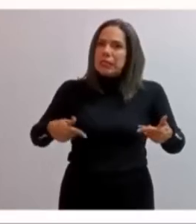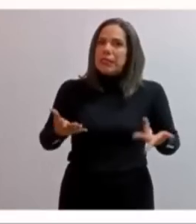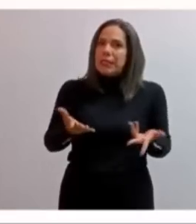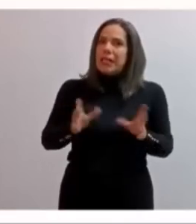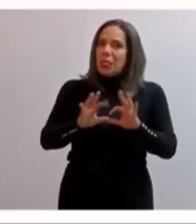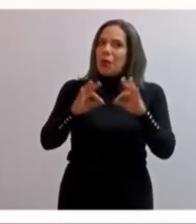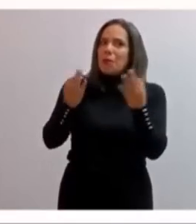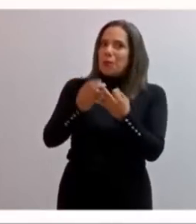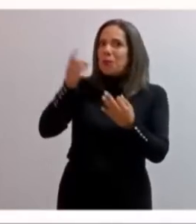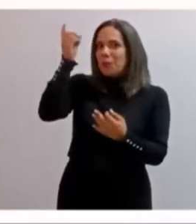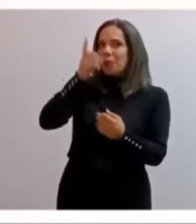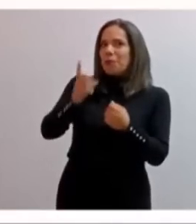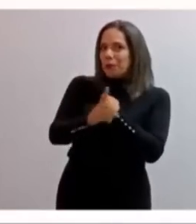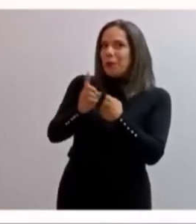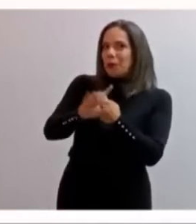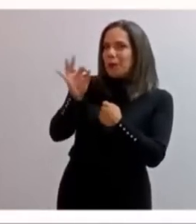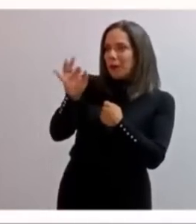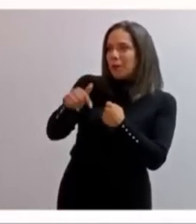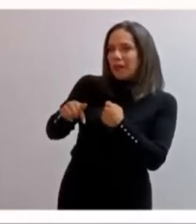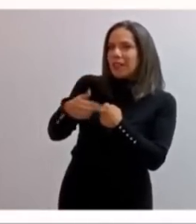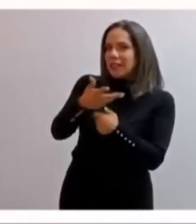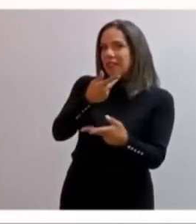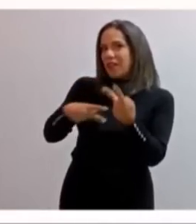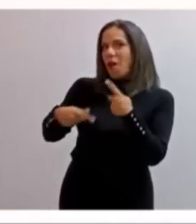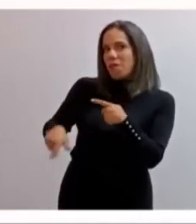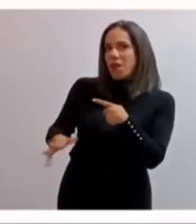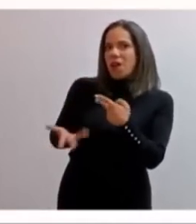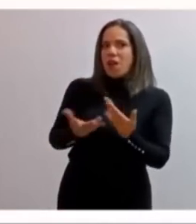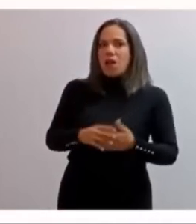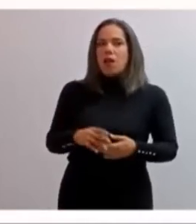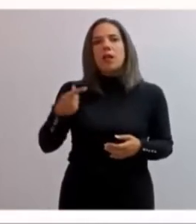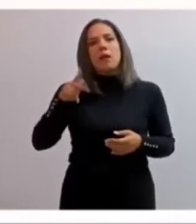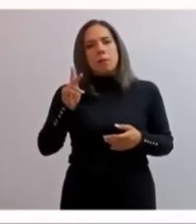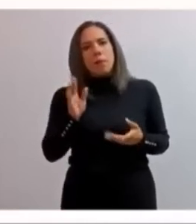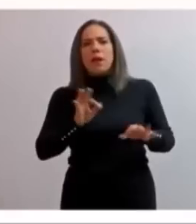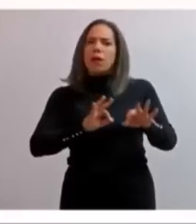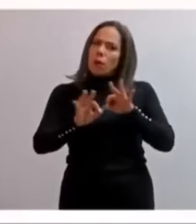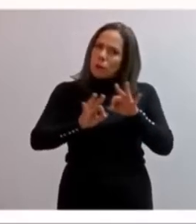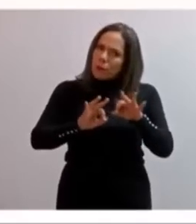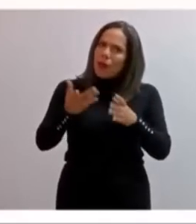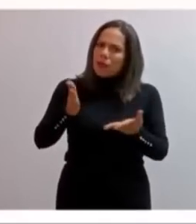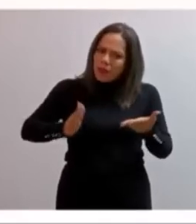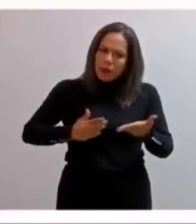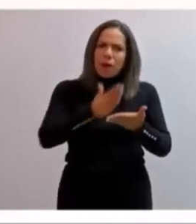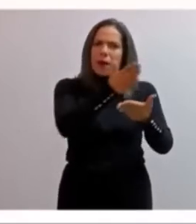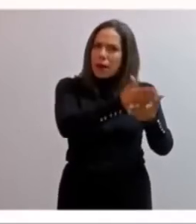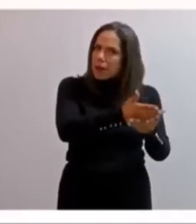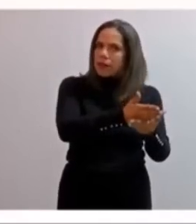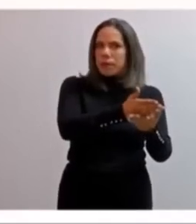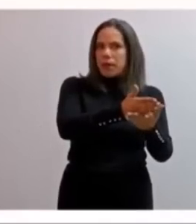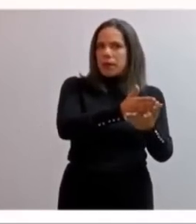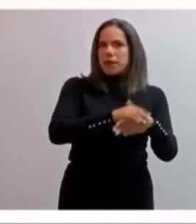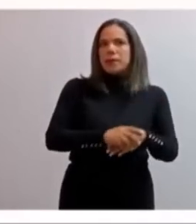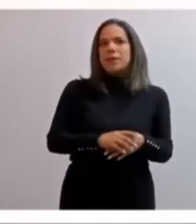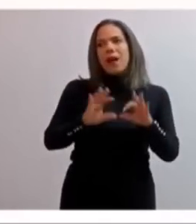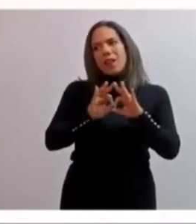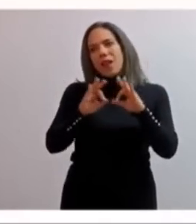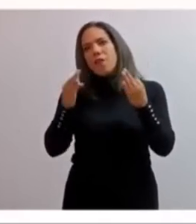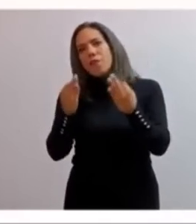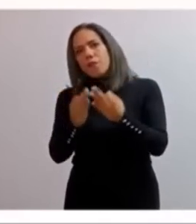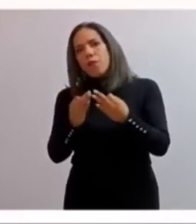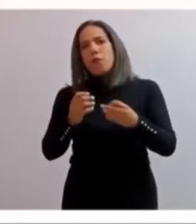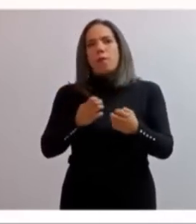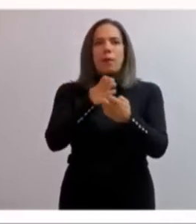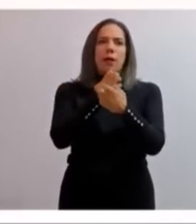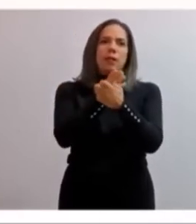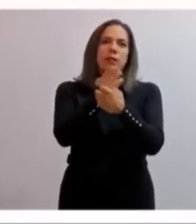que puede ser un elemento para trabajar de alguna manera en distintos campos formativos de acuerdo a lo que